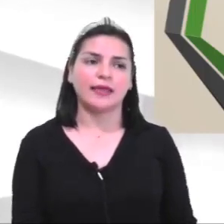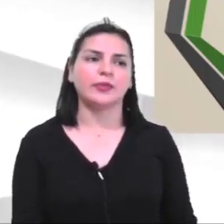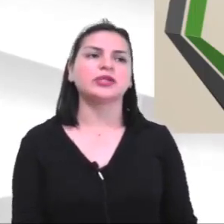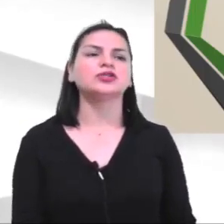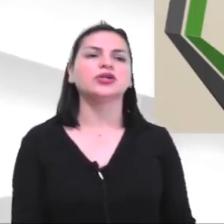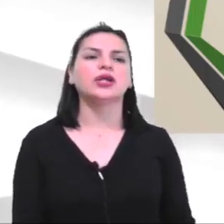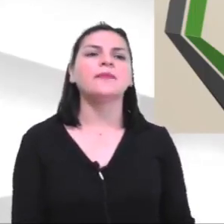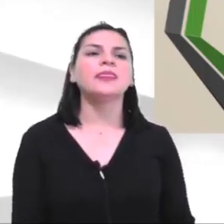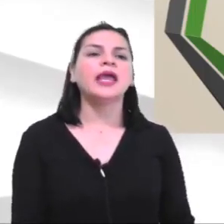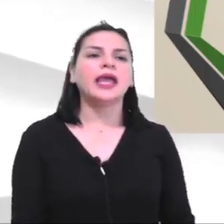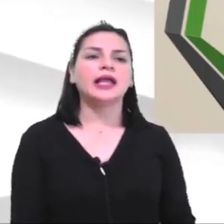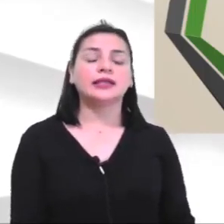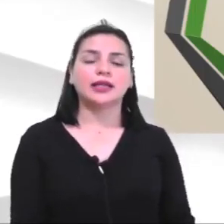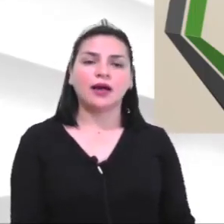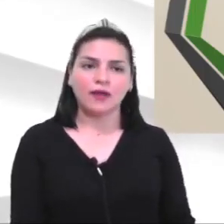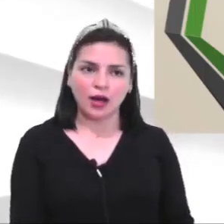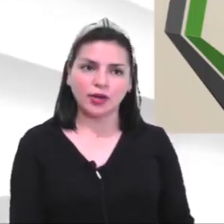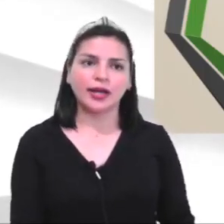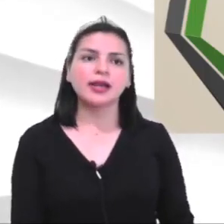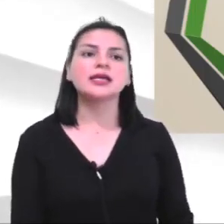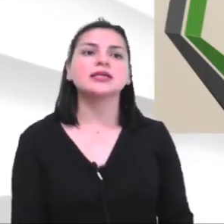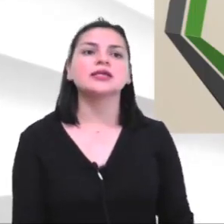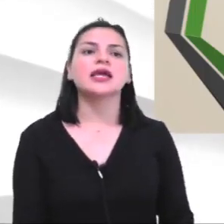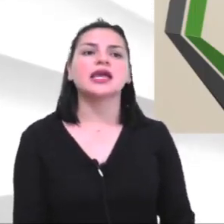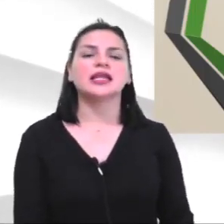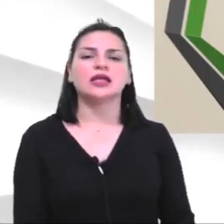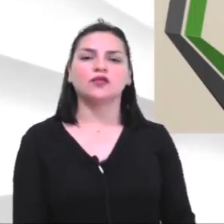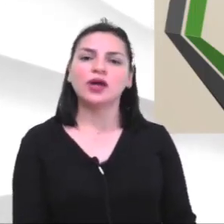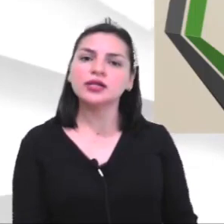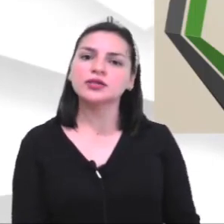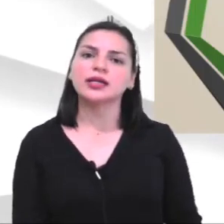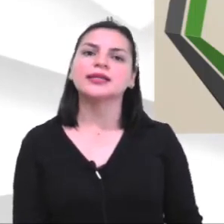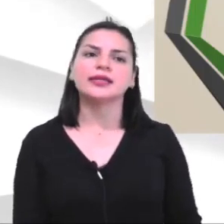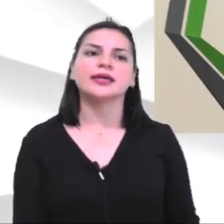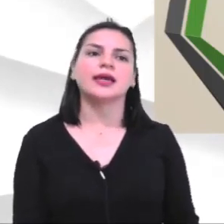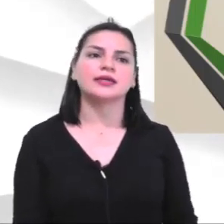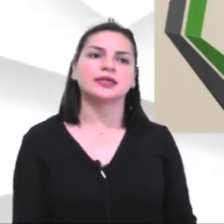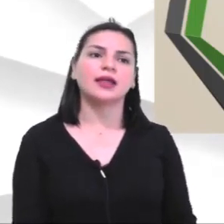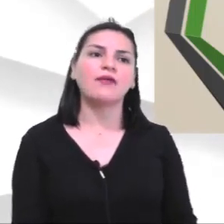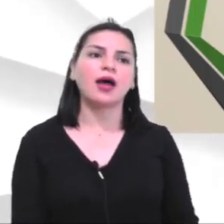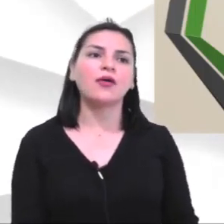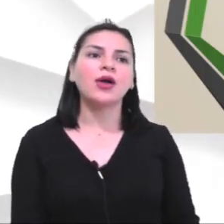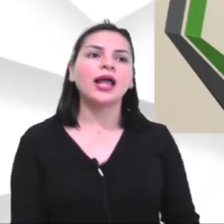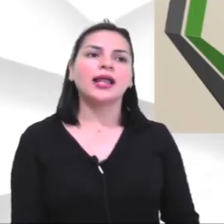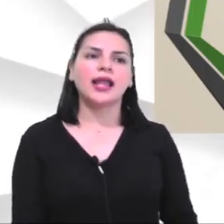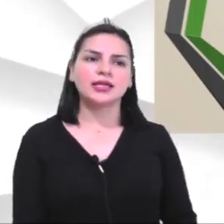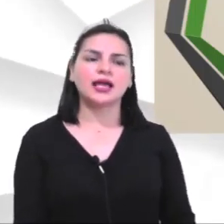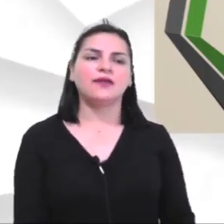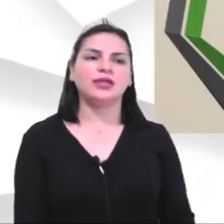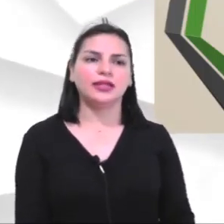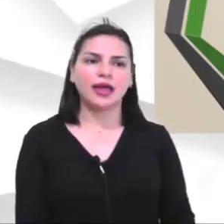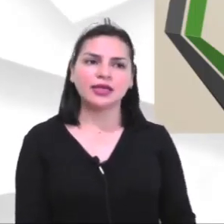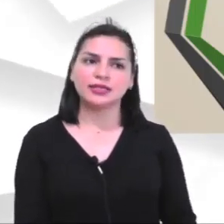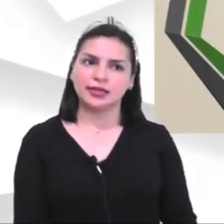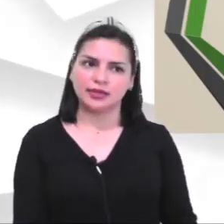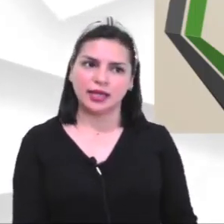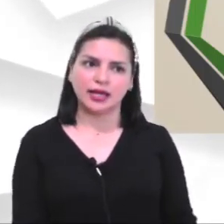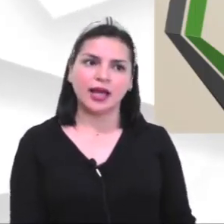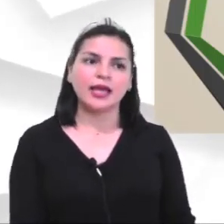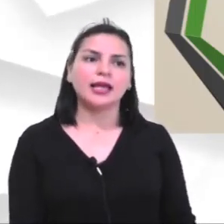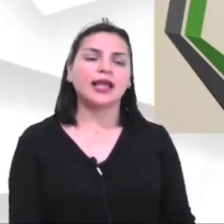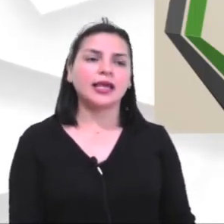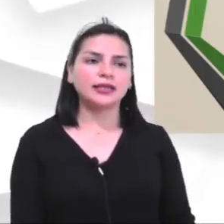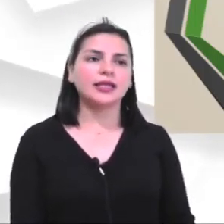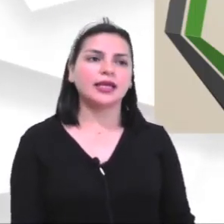tenga cada persona, el trabajo que realice, el esfuerzo que le dedique a ese trabajo, las habilidades que